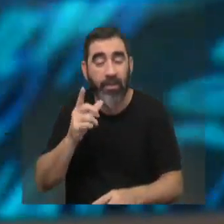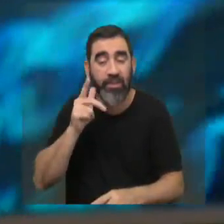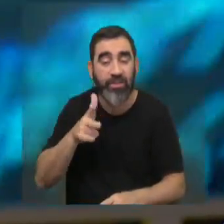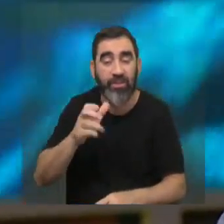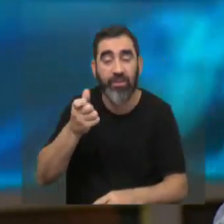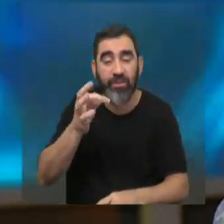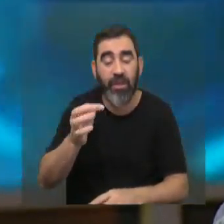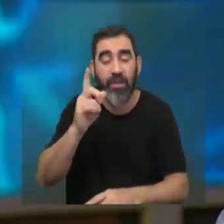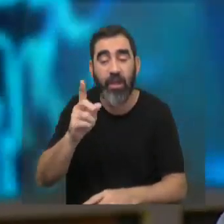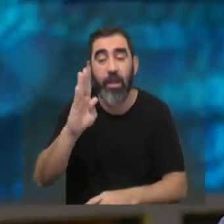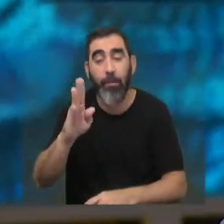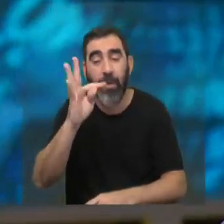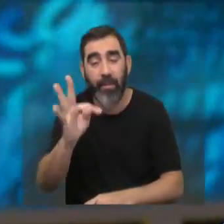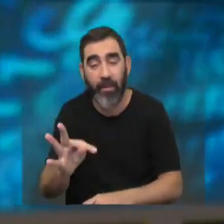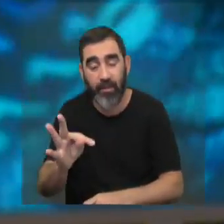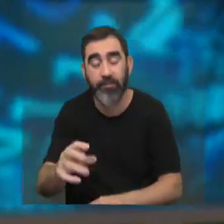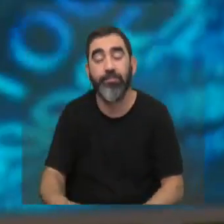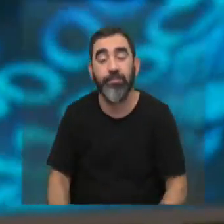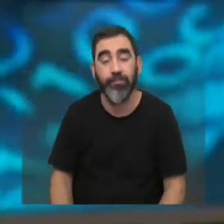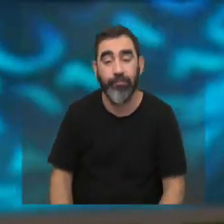otros tipos de grandes modelos de lenguaje,